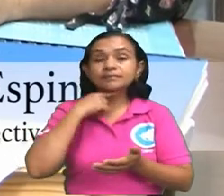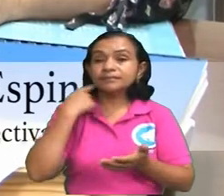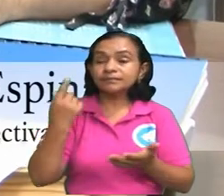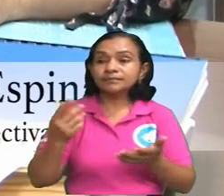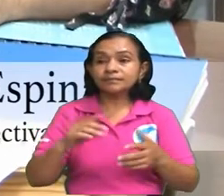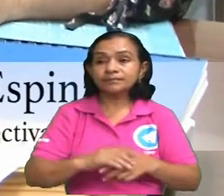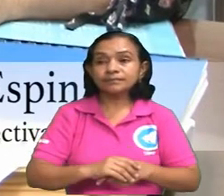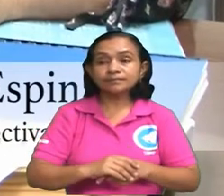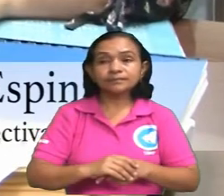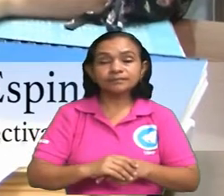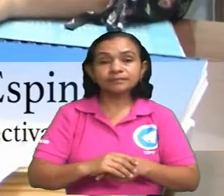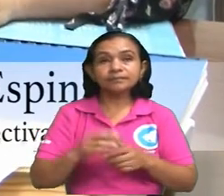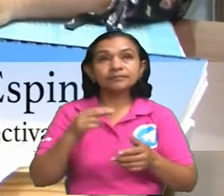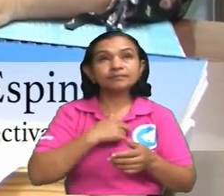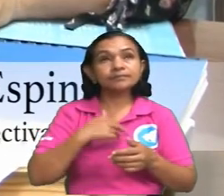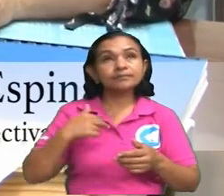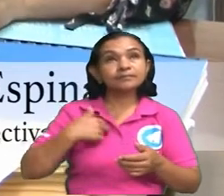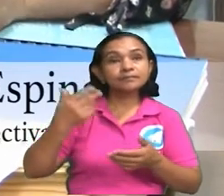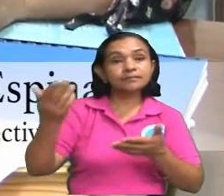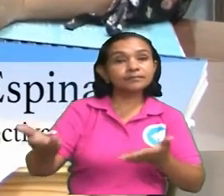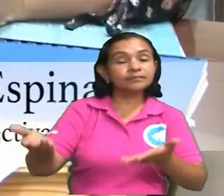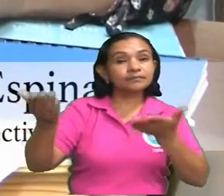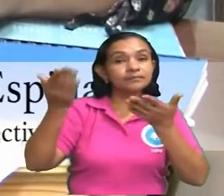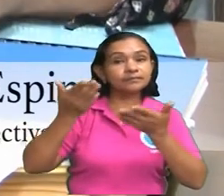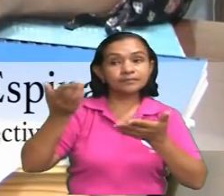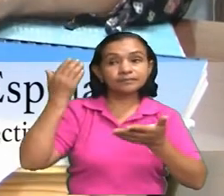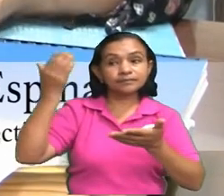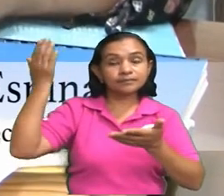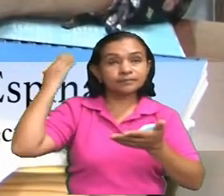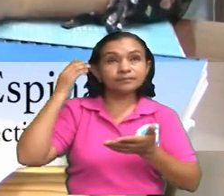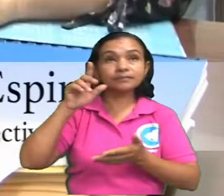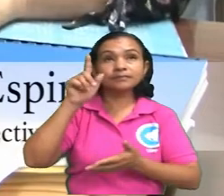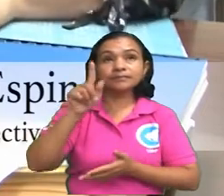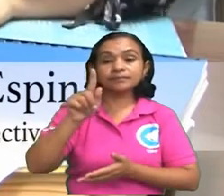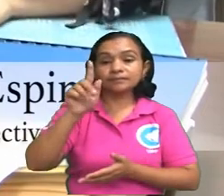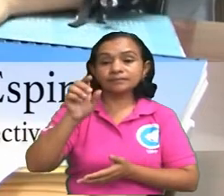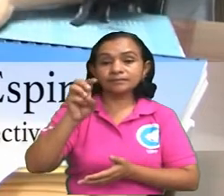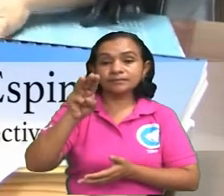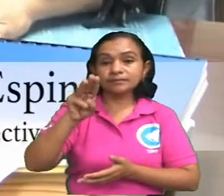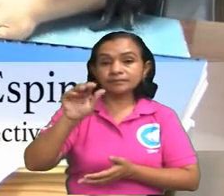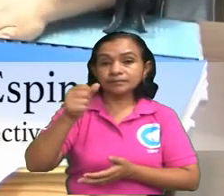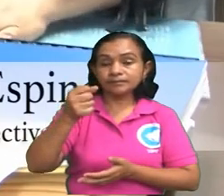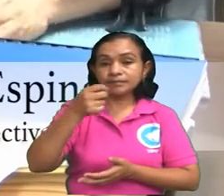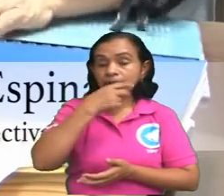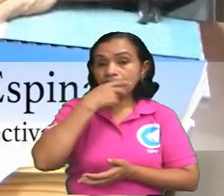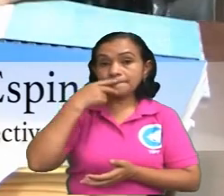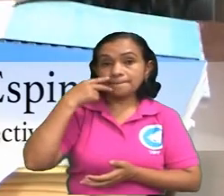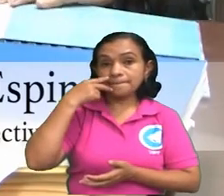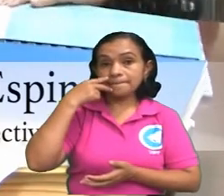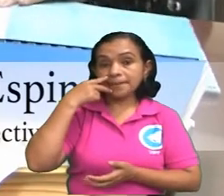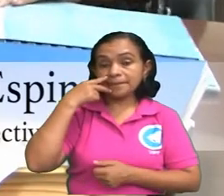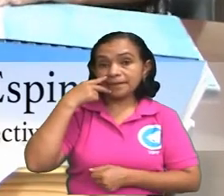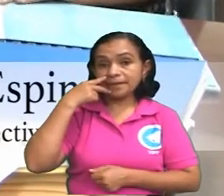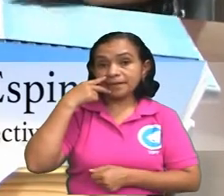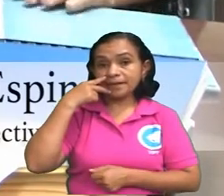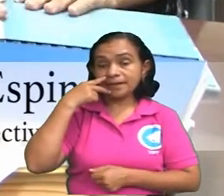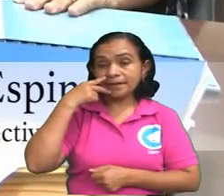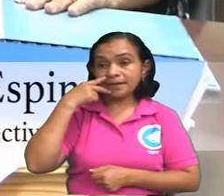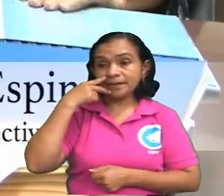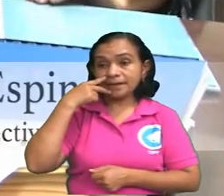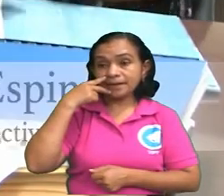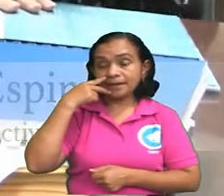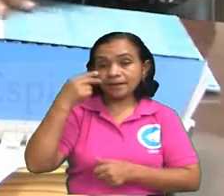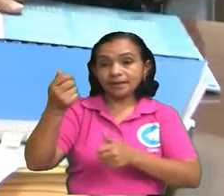Dos, el legado histórico de Tomás Borges, que su papá fue lugarteniente de las tropas